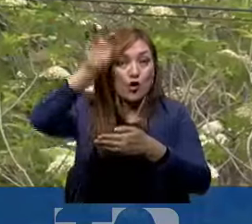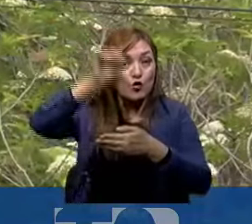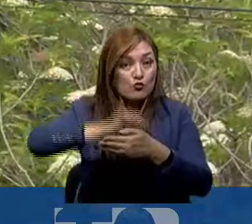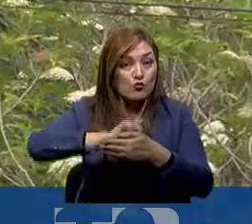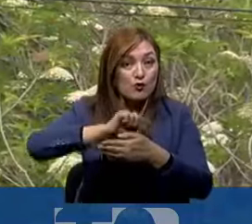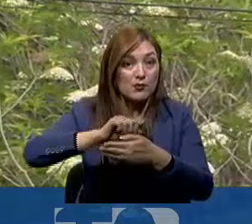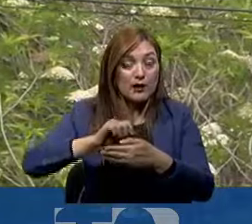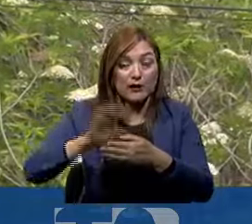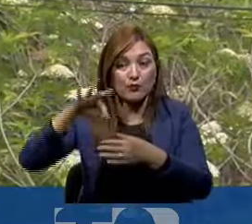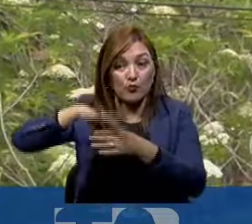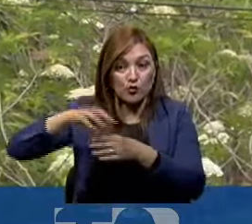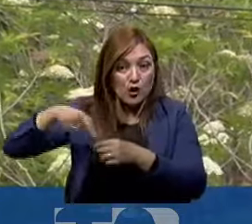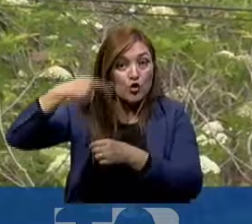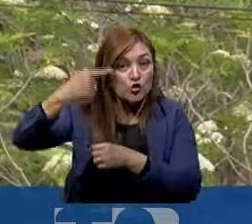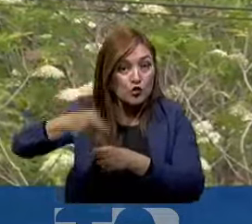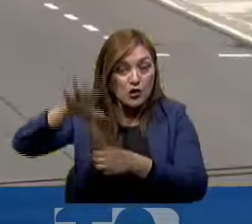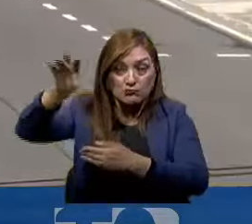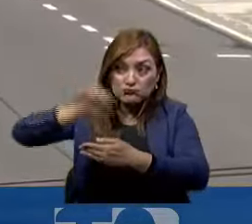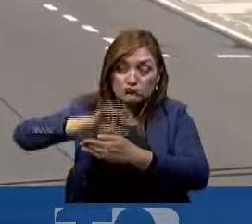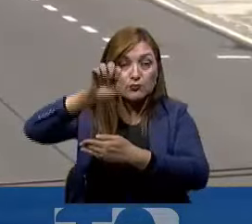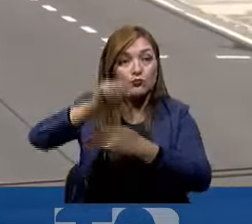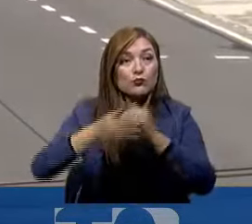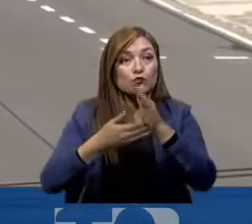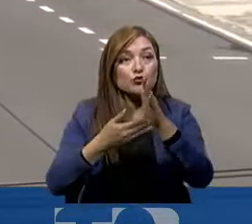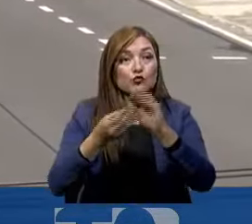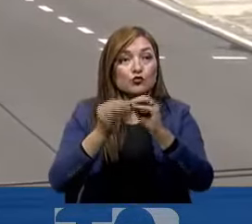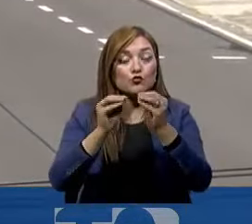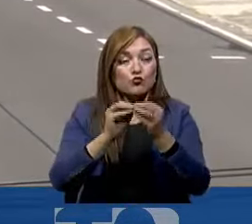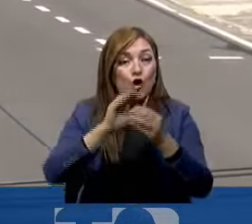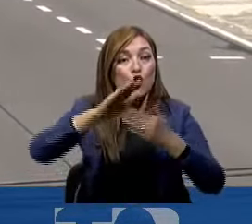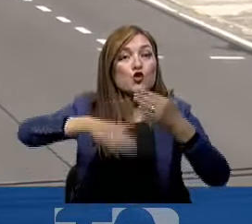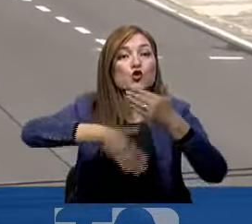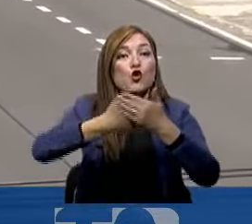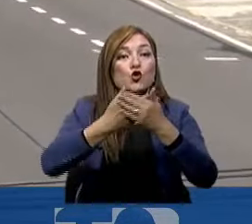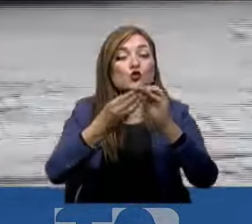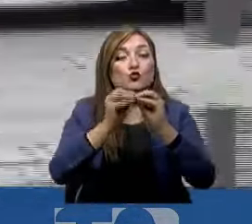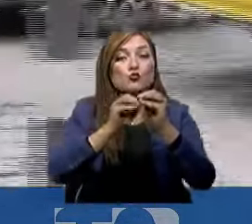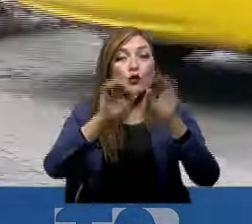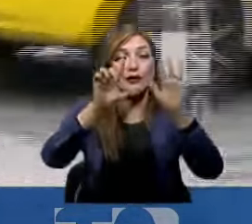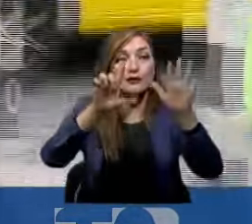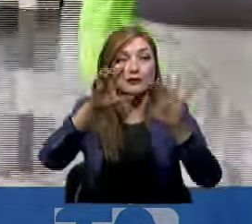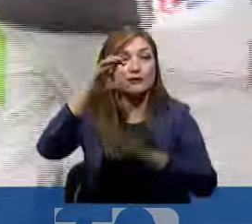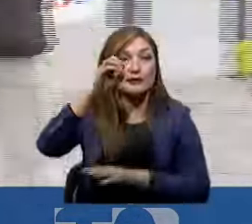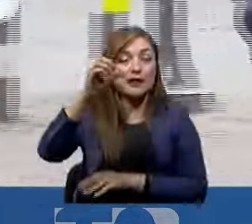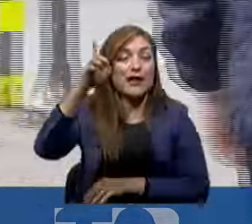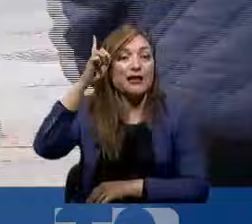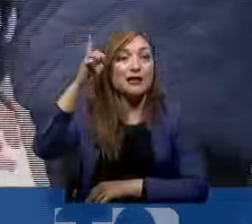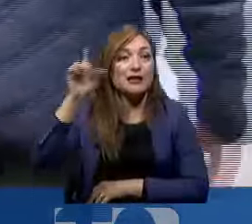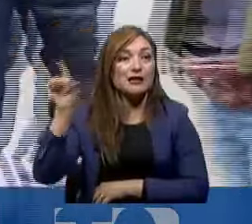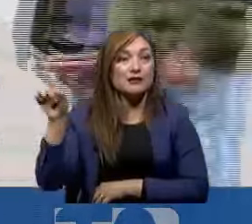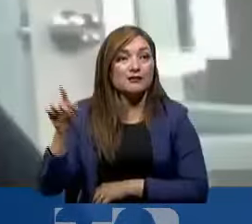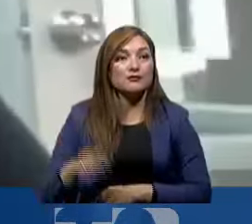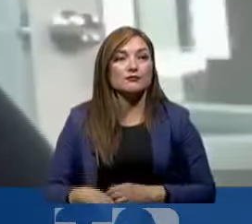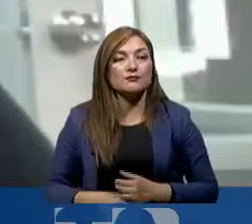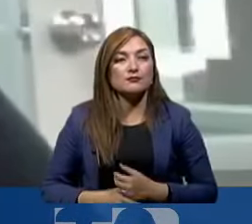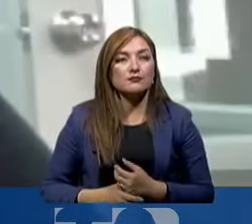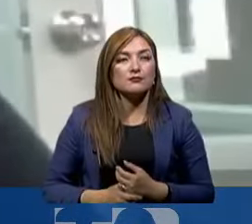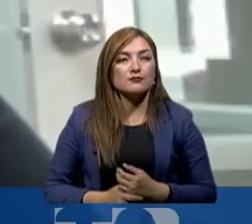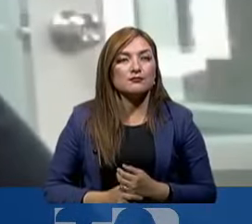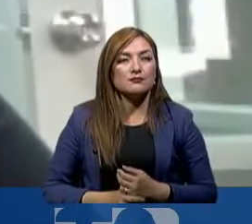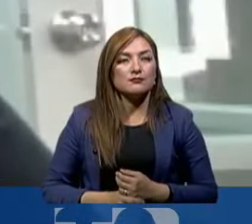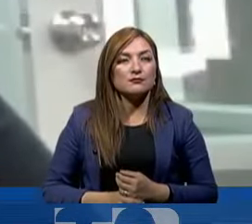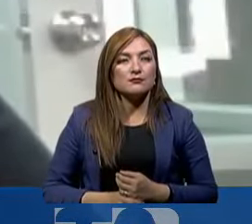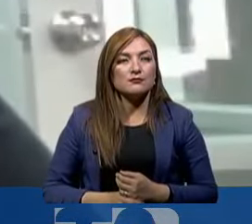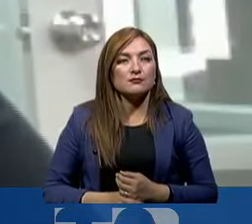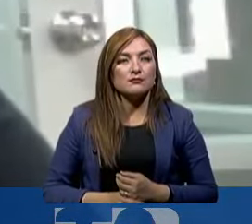el día siguiente a las elecciones. Así fue el caso del movimiento Todos, Lista 70, liderado por Jessica Jaramillo. La campaña fue